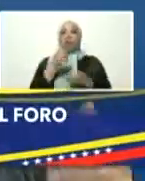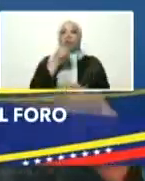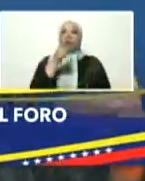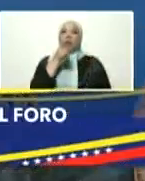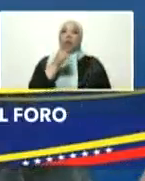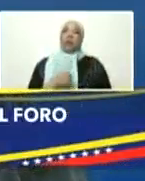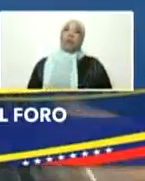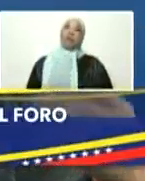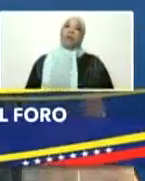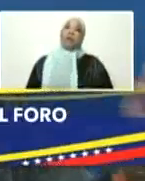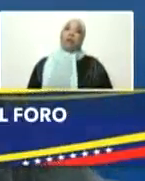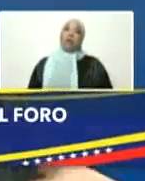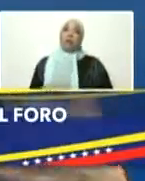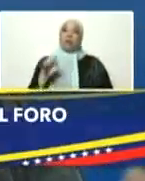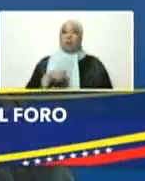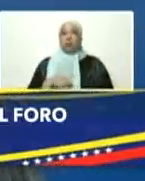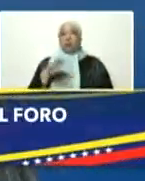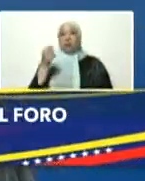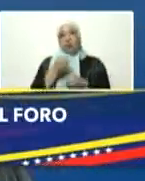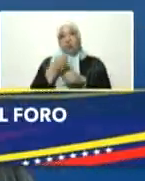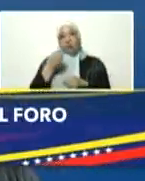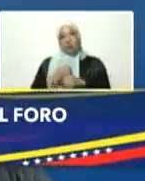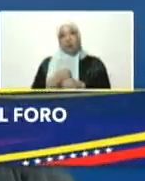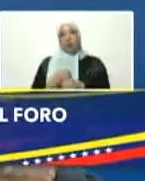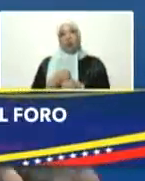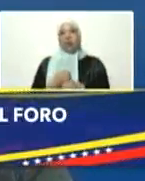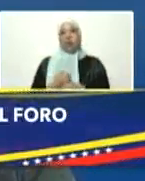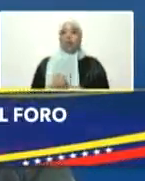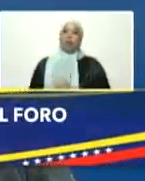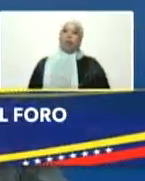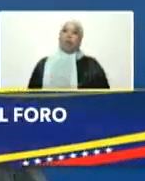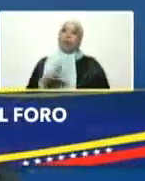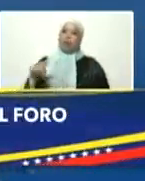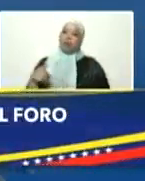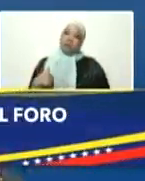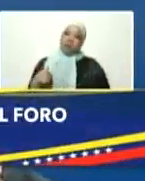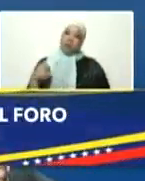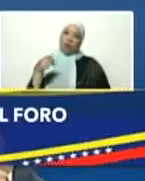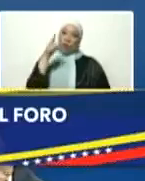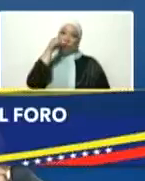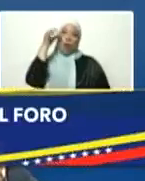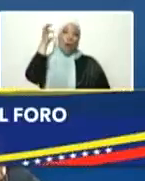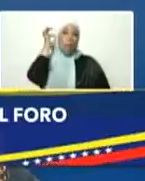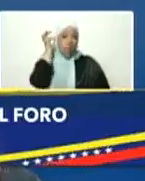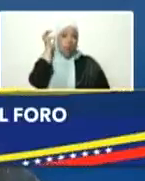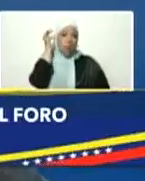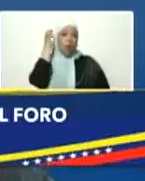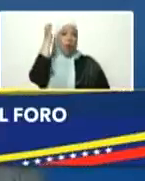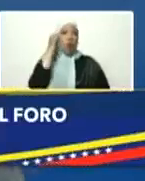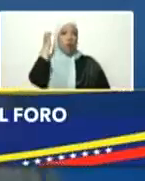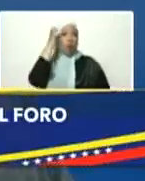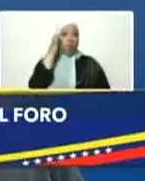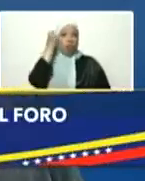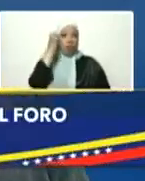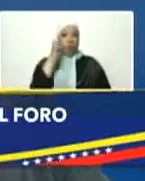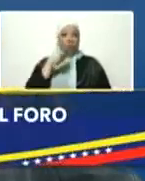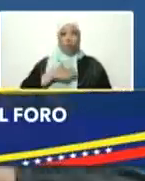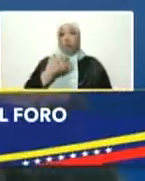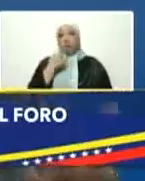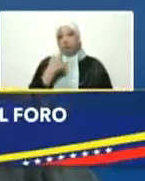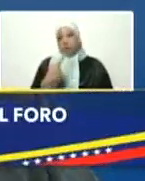cosas que a partir de aquí tenemos que trabajar conjuntamente. Nosotras y nosotros, desde Europa, lo que podemos decir